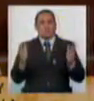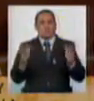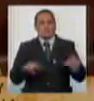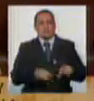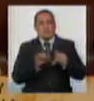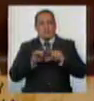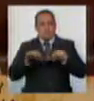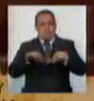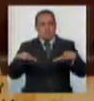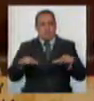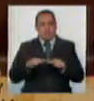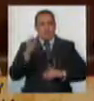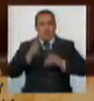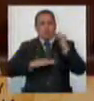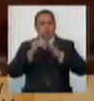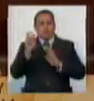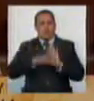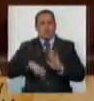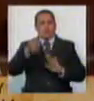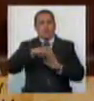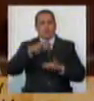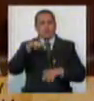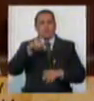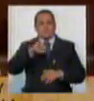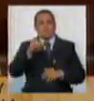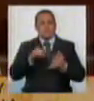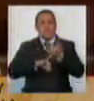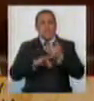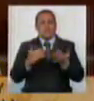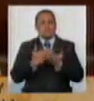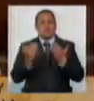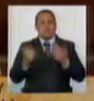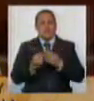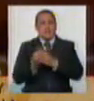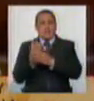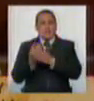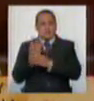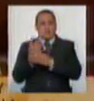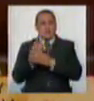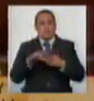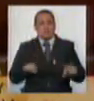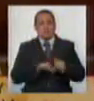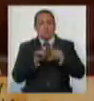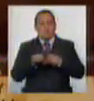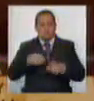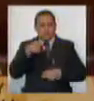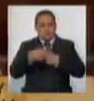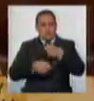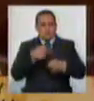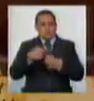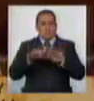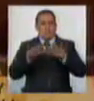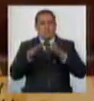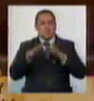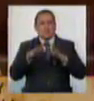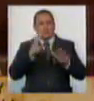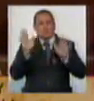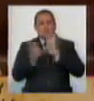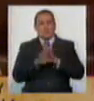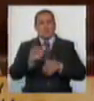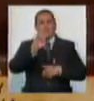las puertas para la construcción del proyecto Majes Iguas 2 en Arequipa, con una inversión aproximada